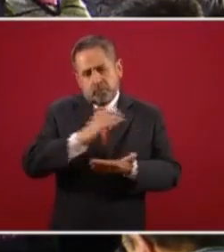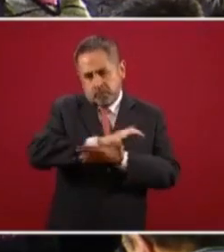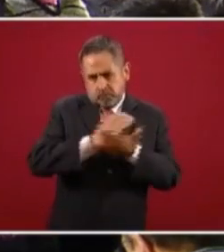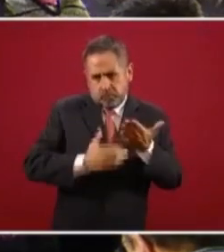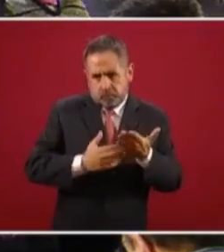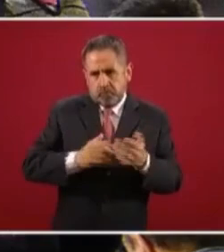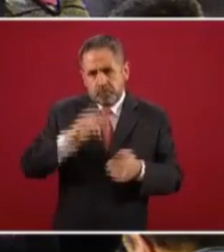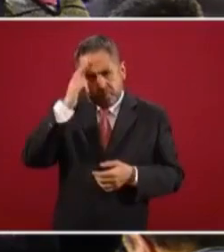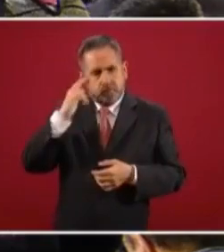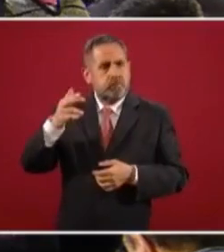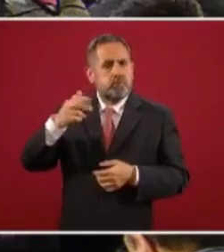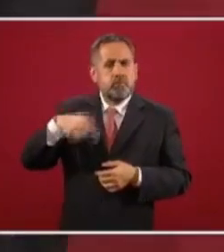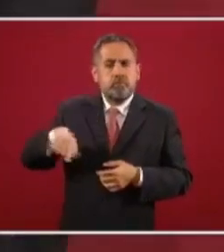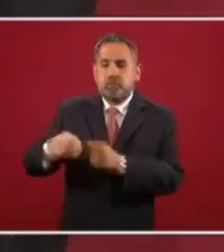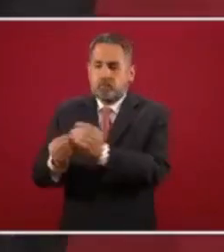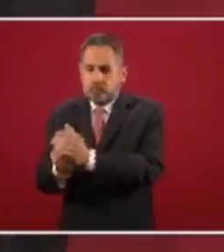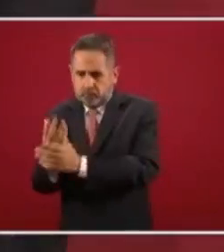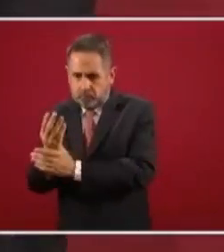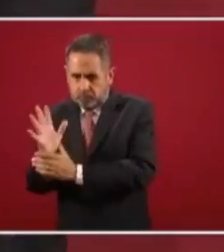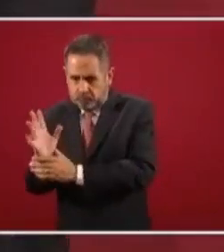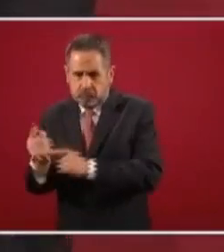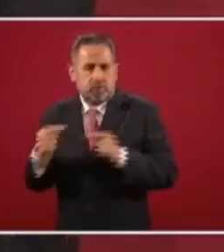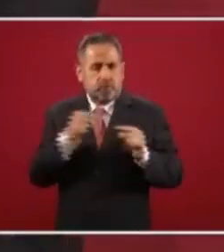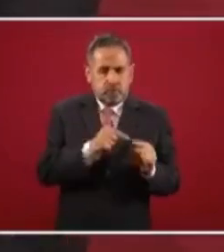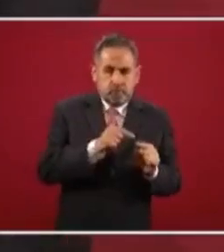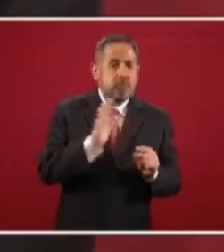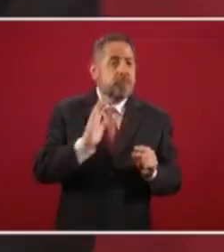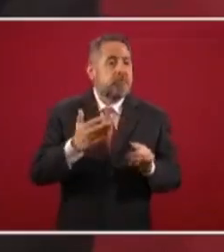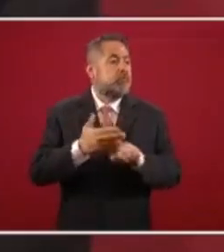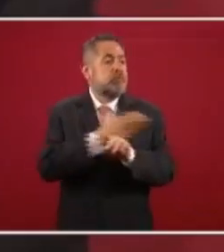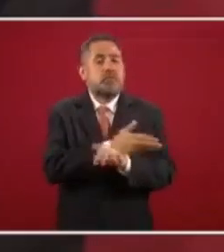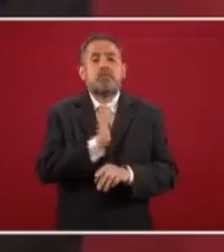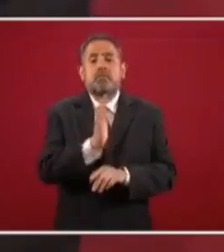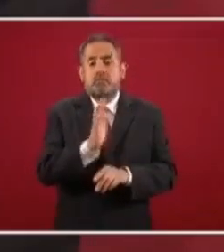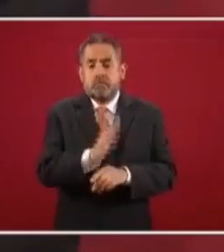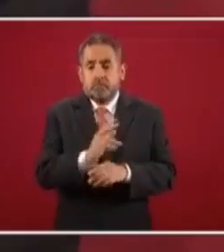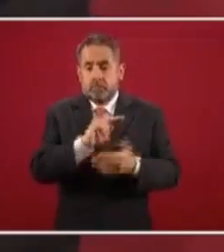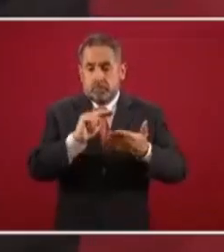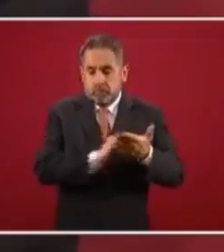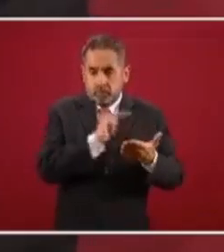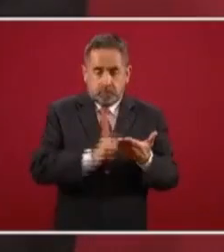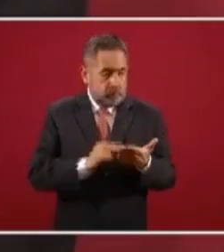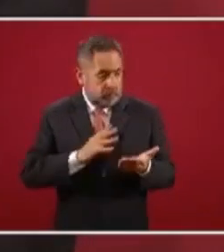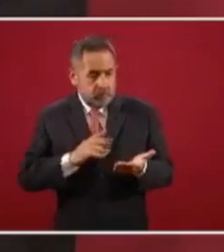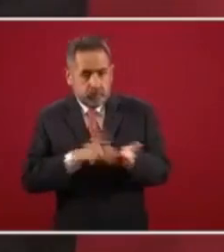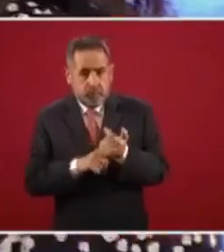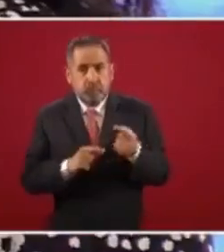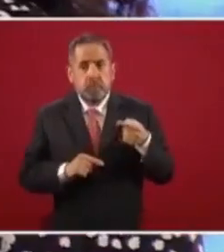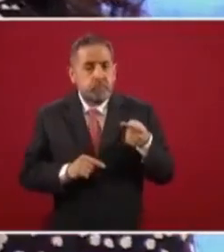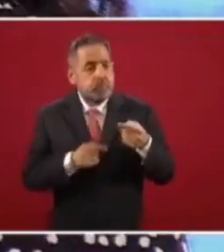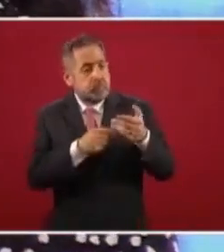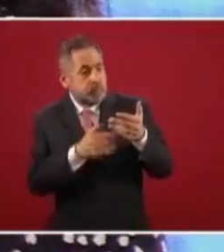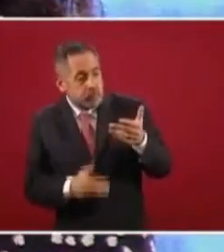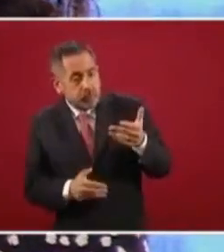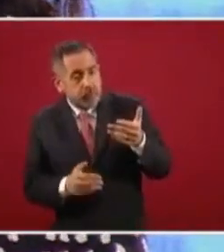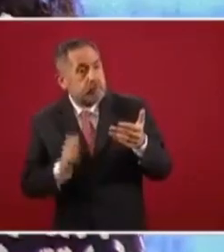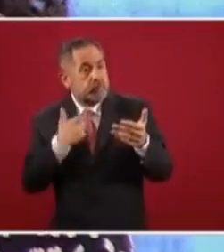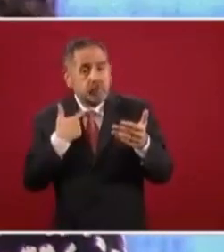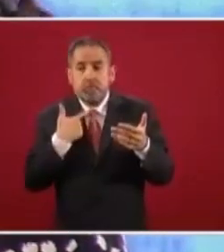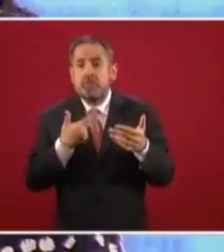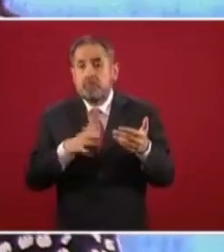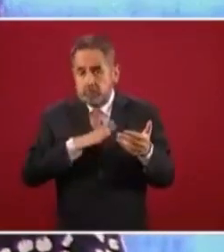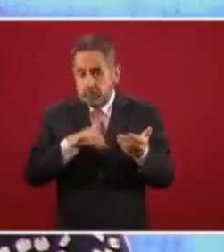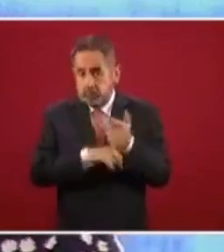de representatividad es para los contratos nuevos que se firmarán. Para todos los contratos colectivos